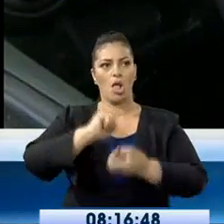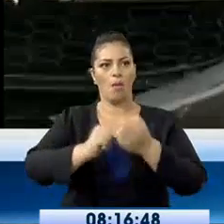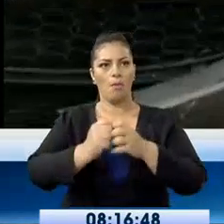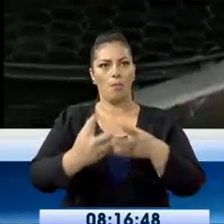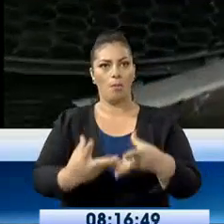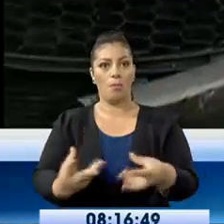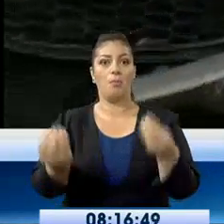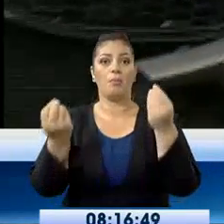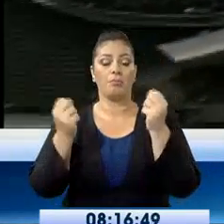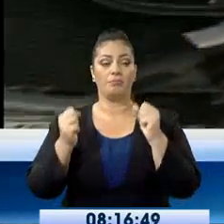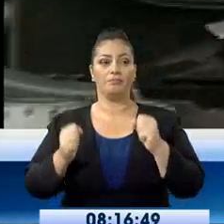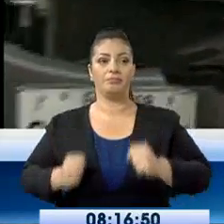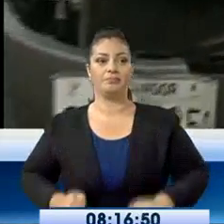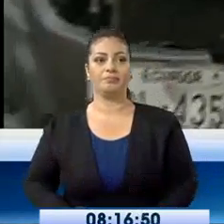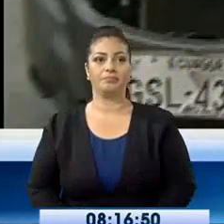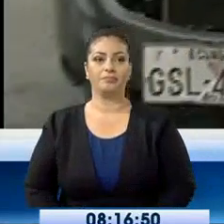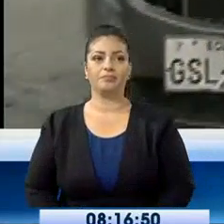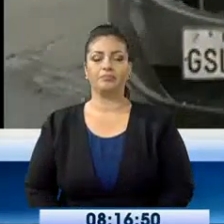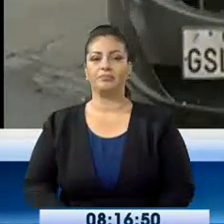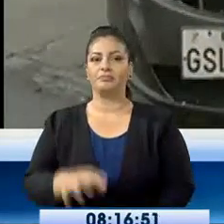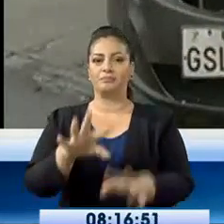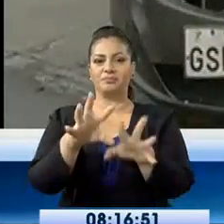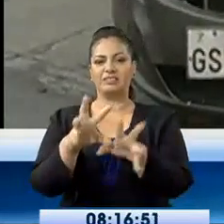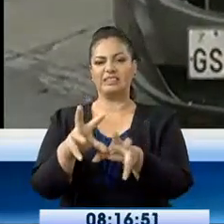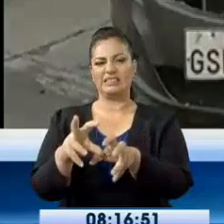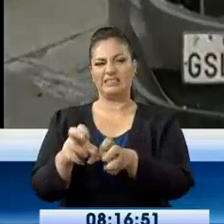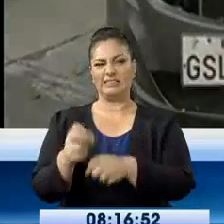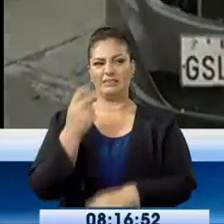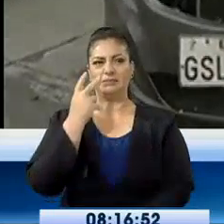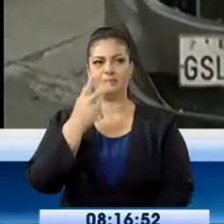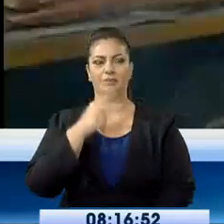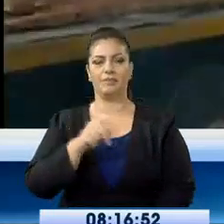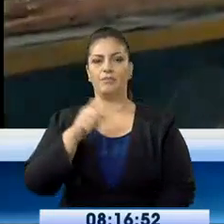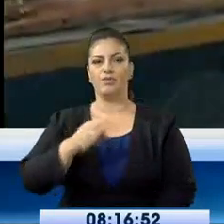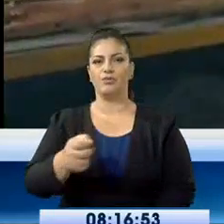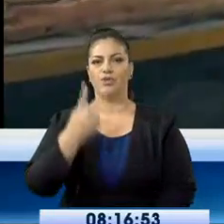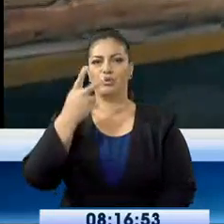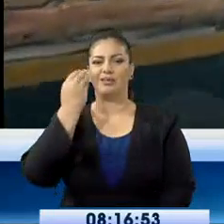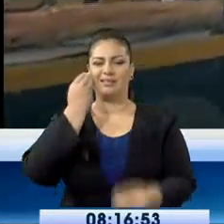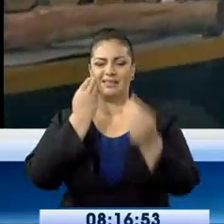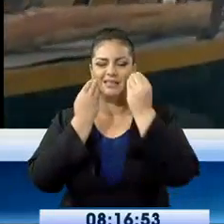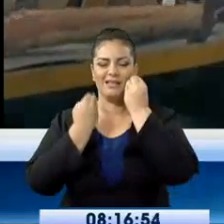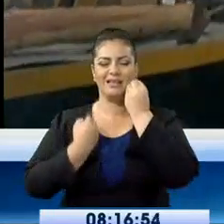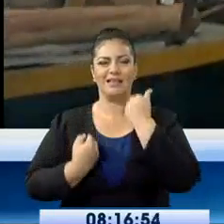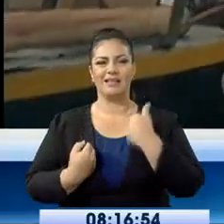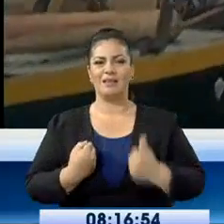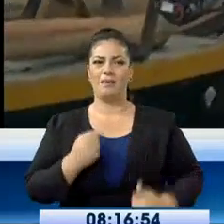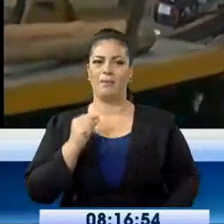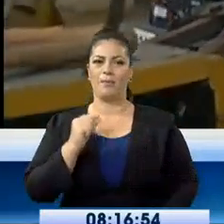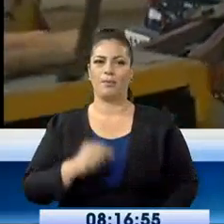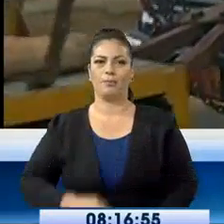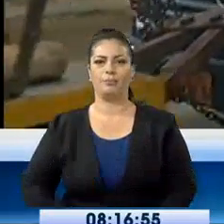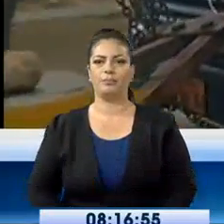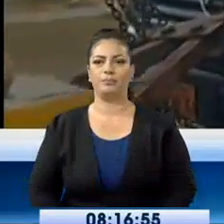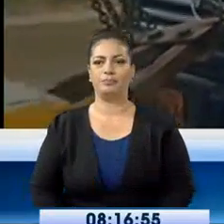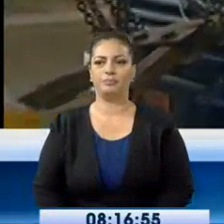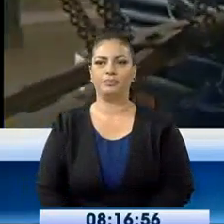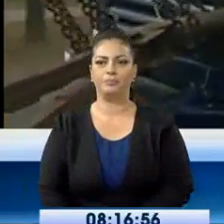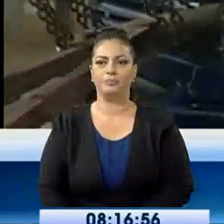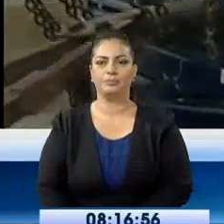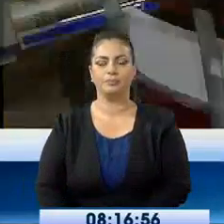impasse, mientras que, producto del mismo, 2 personas resultaron con lesiones, informó Ítalo